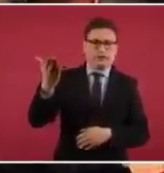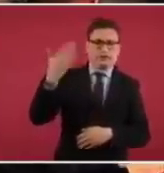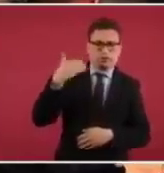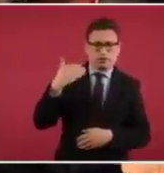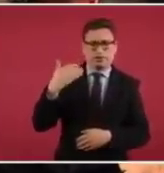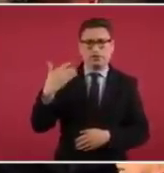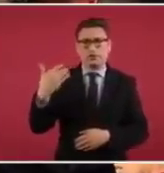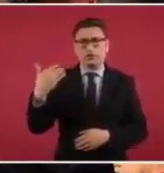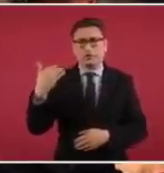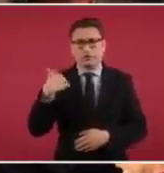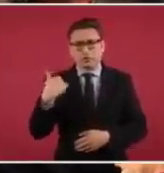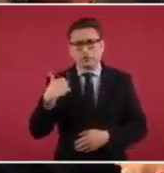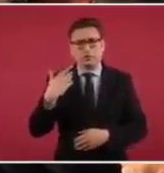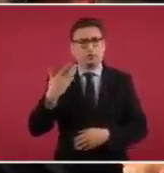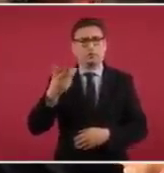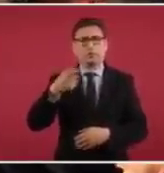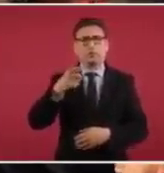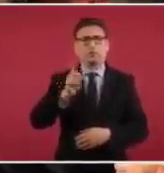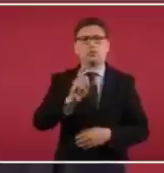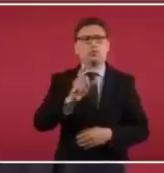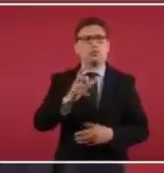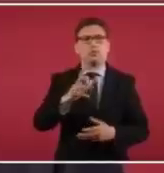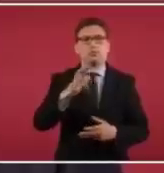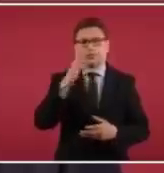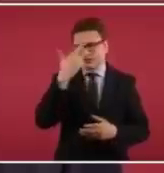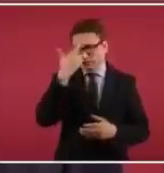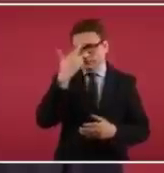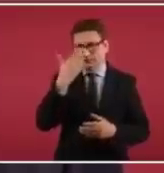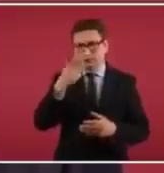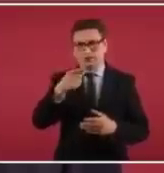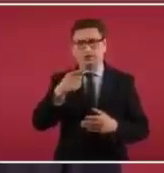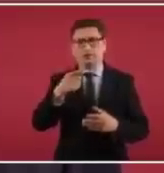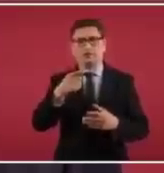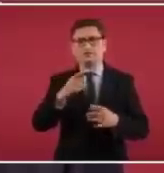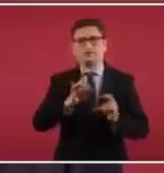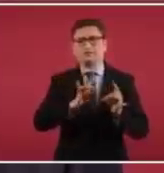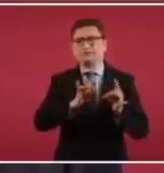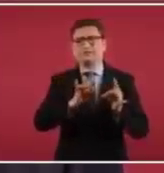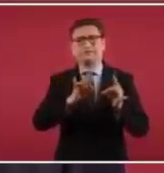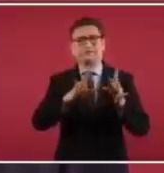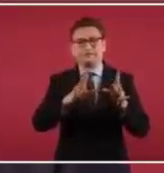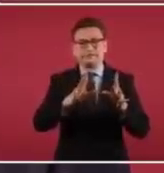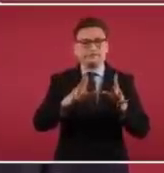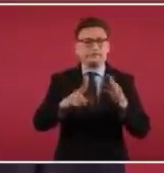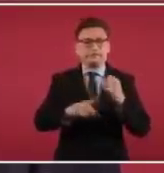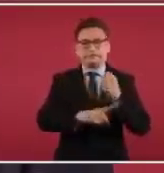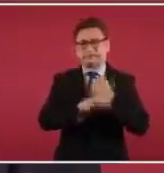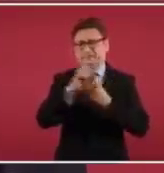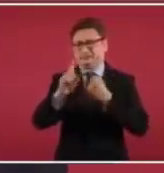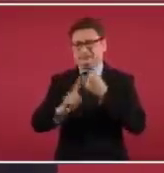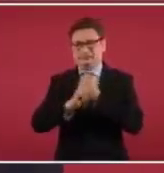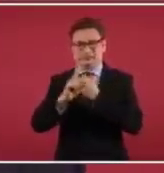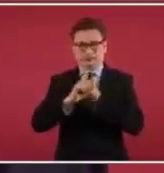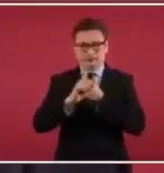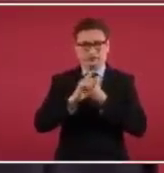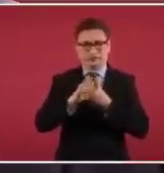después de la situación tan tensa